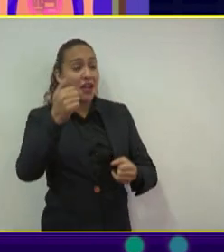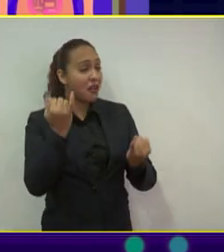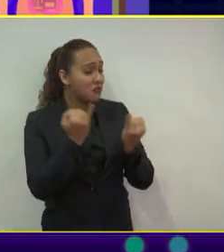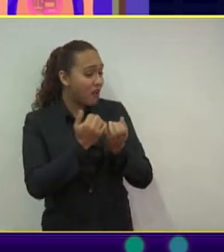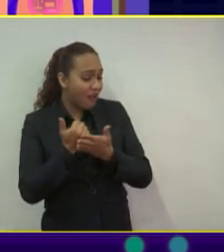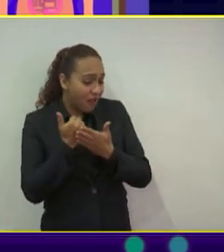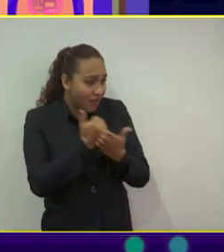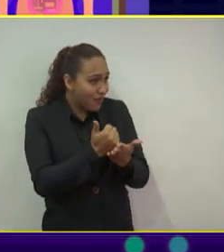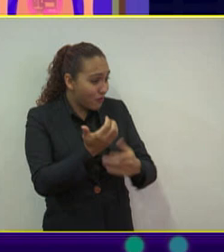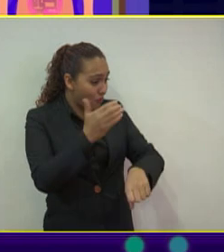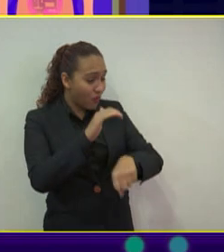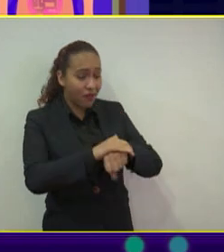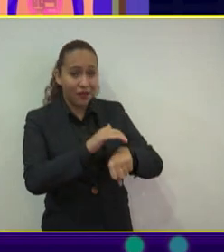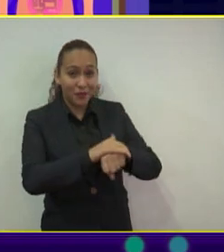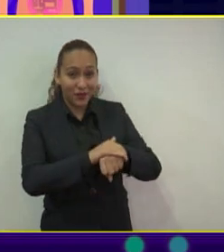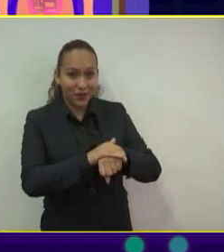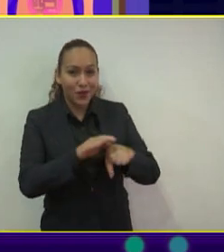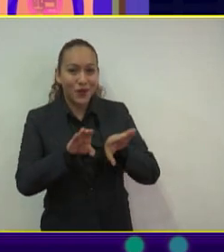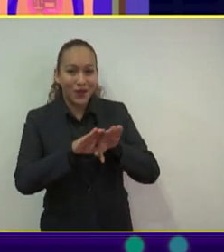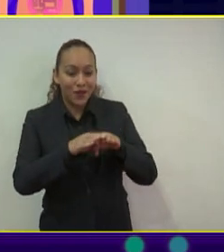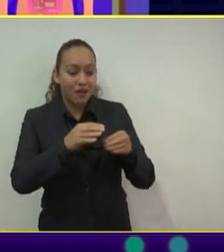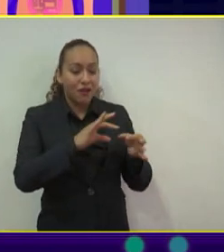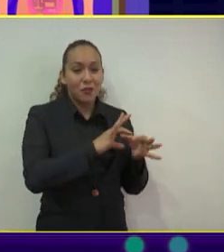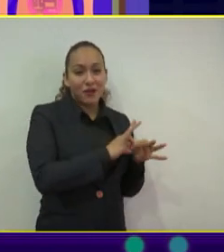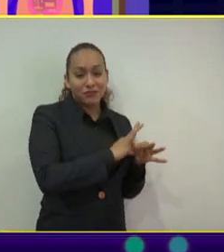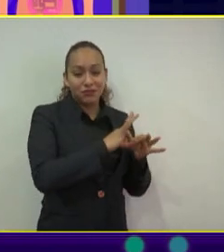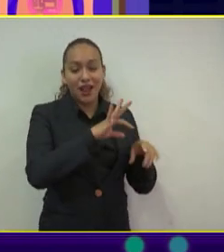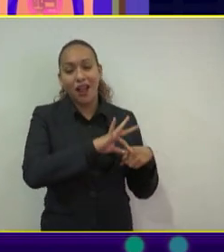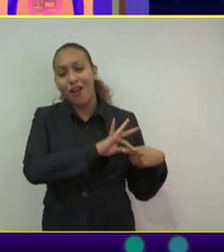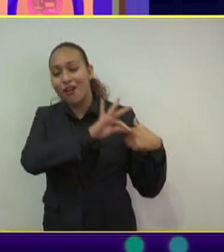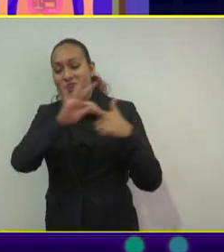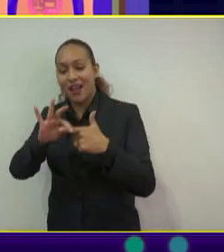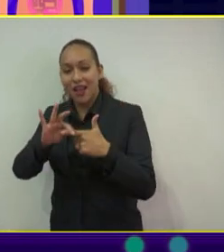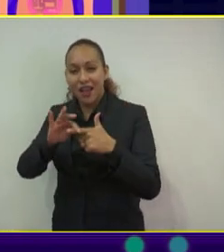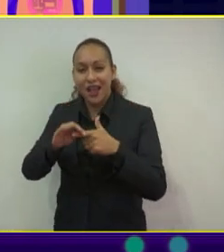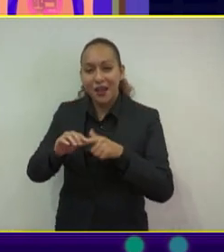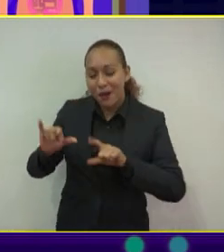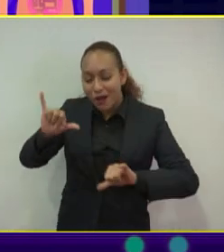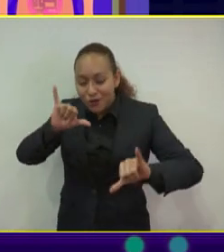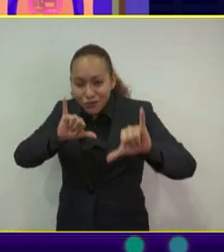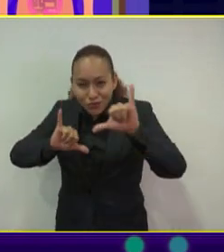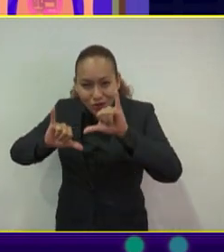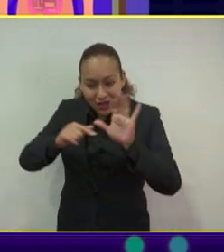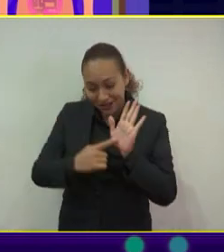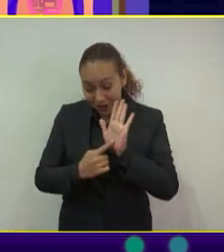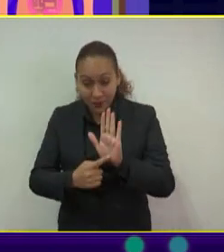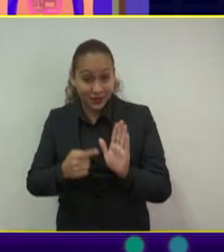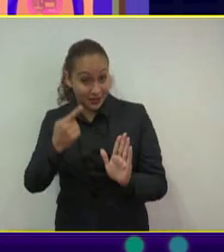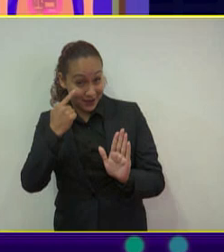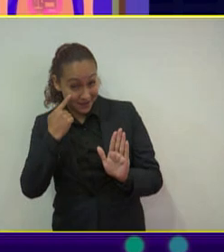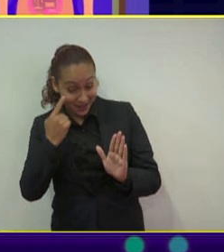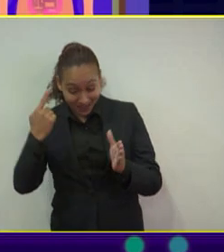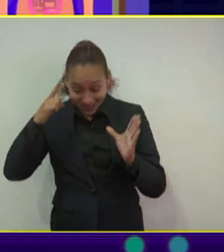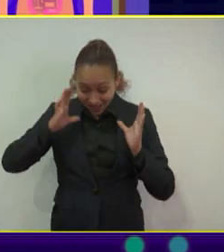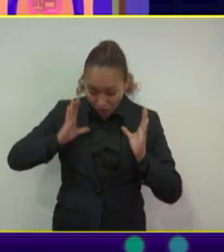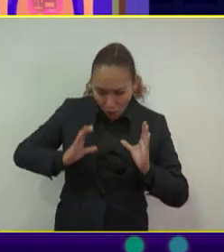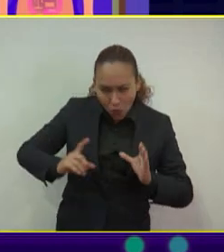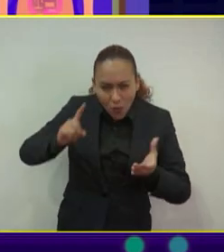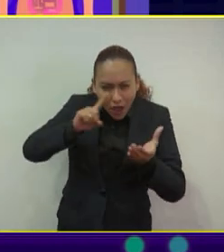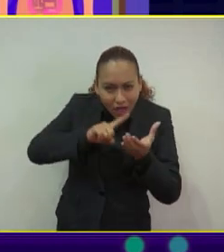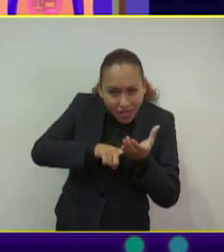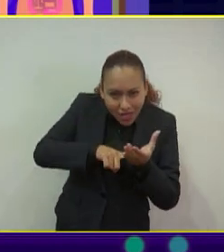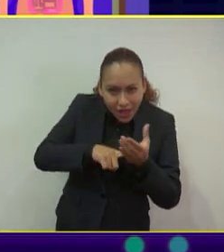amigos, y lo lleva a través del laboratorio para explicarle dónde se encuentran las bacterias, en dónde las podemos